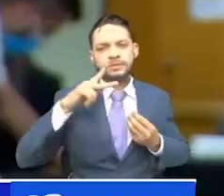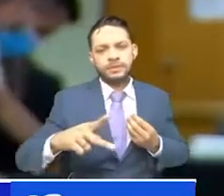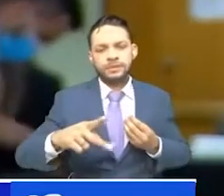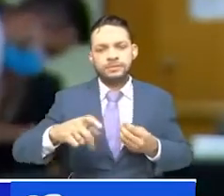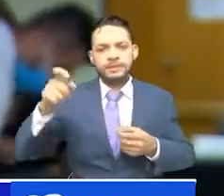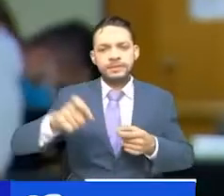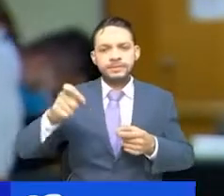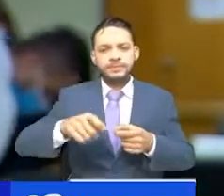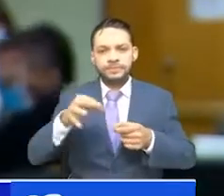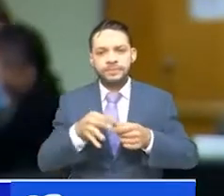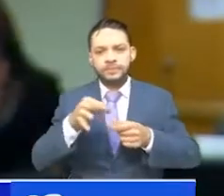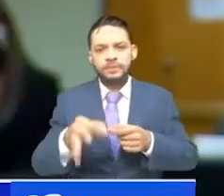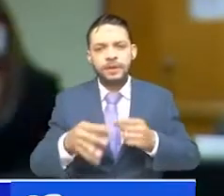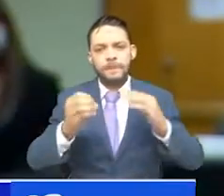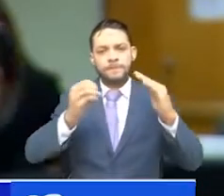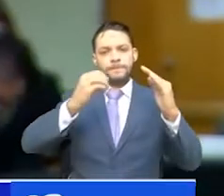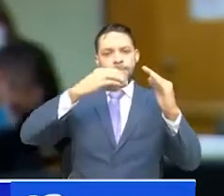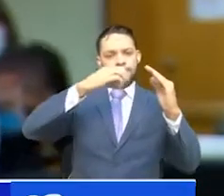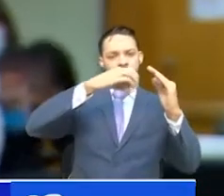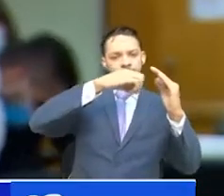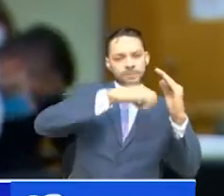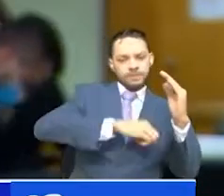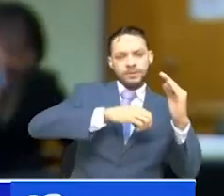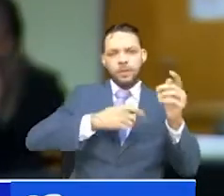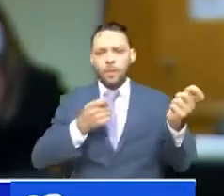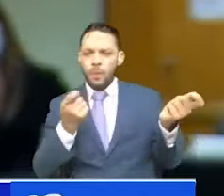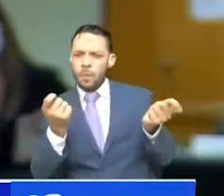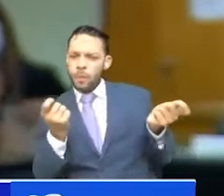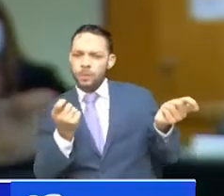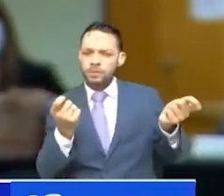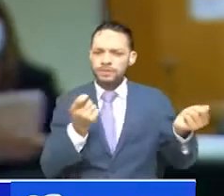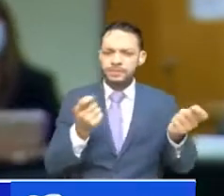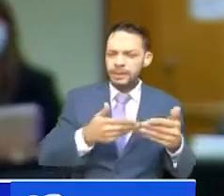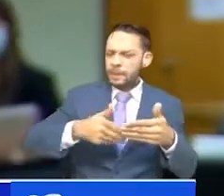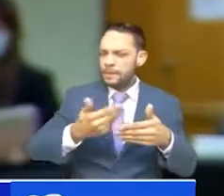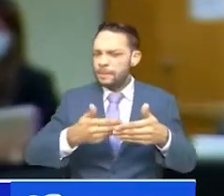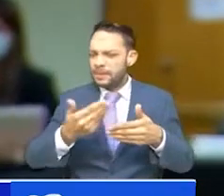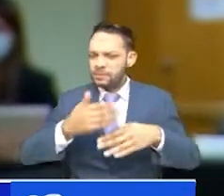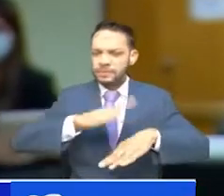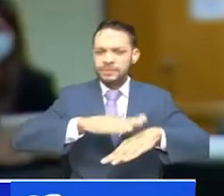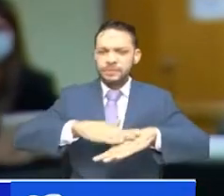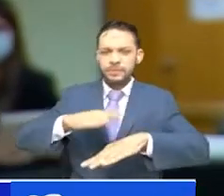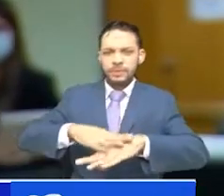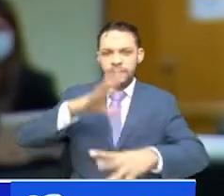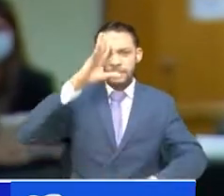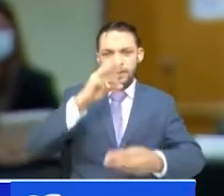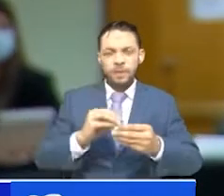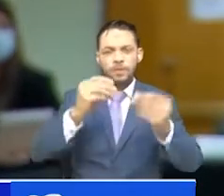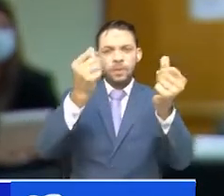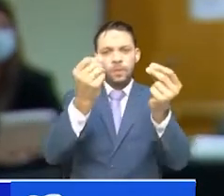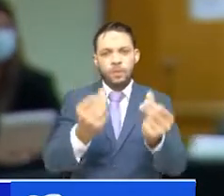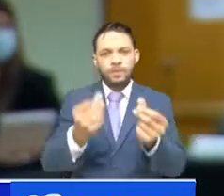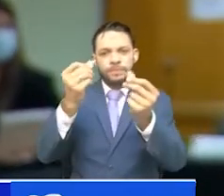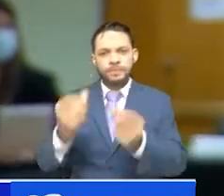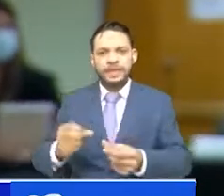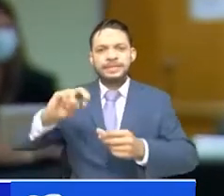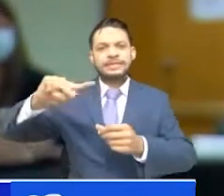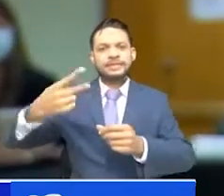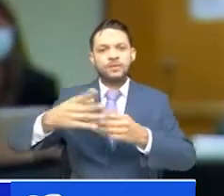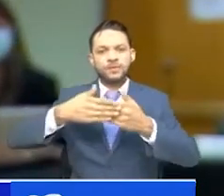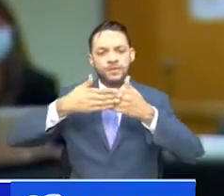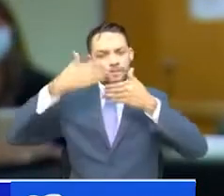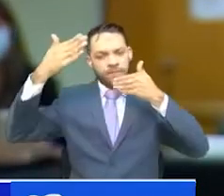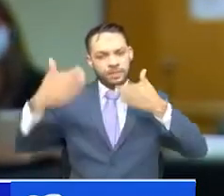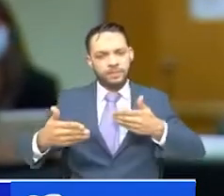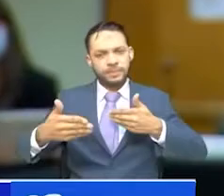Marsella tiene paso y la mitigación del riesgo está controlada. Ya tenemos que empezar, estamos en la consecución de los recursos para la segunda fase, que